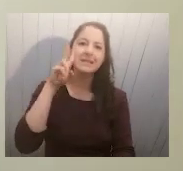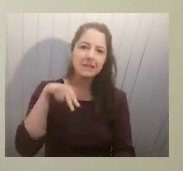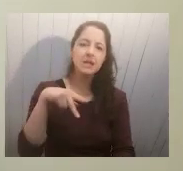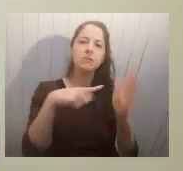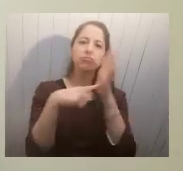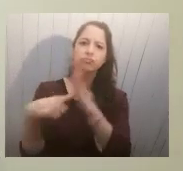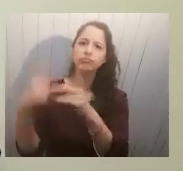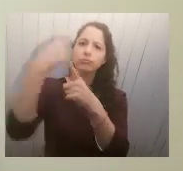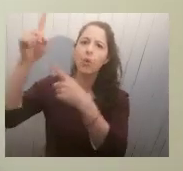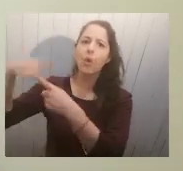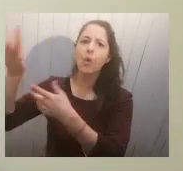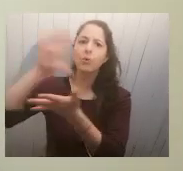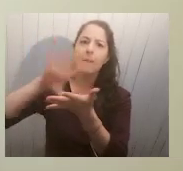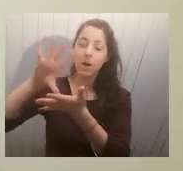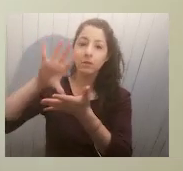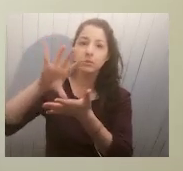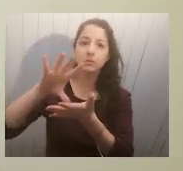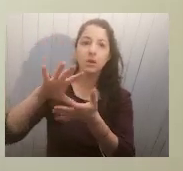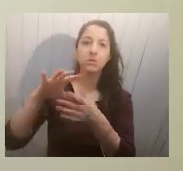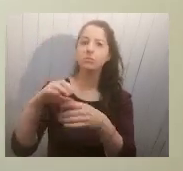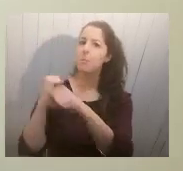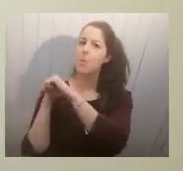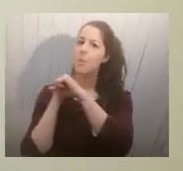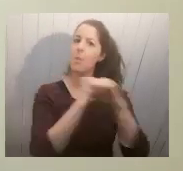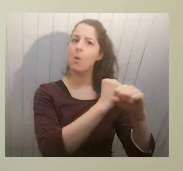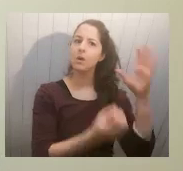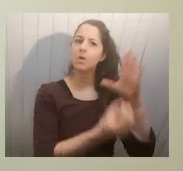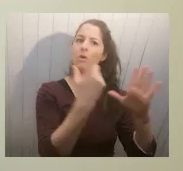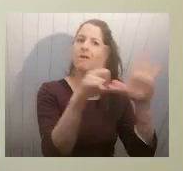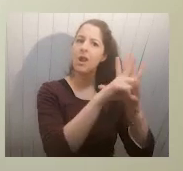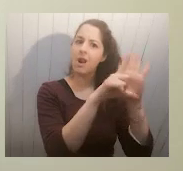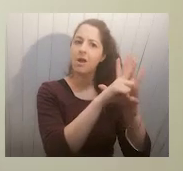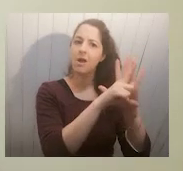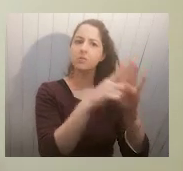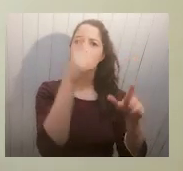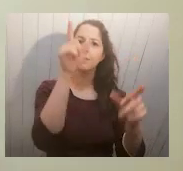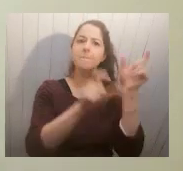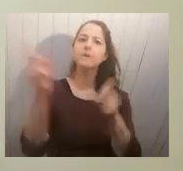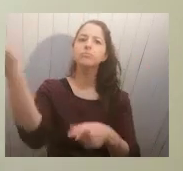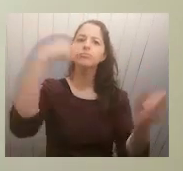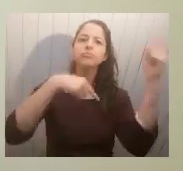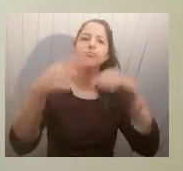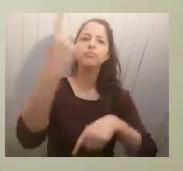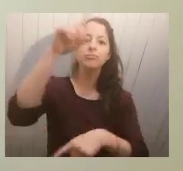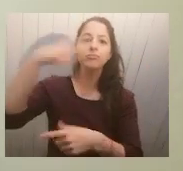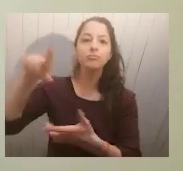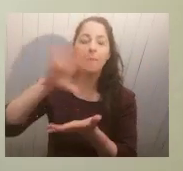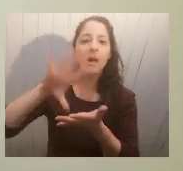Rechazamos la nueva ley de migraciones presentada por el gobierno. Exigimos una nueva ley de migraciones enfocada en derechos